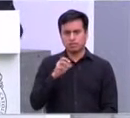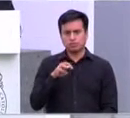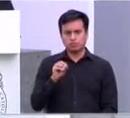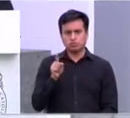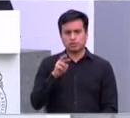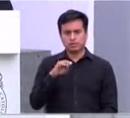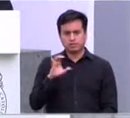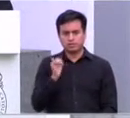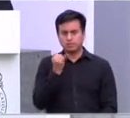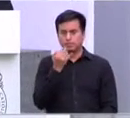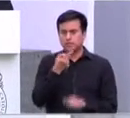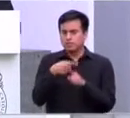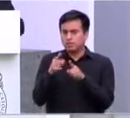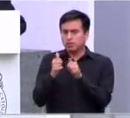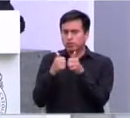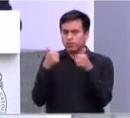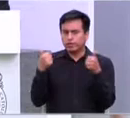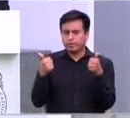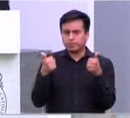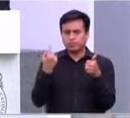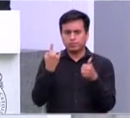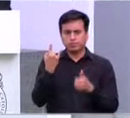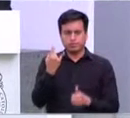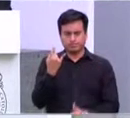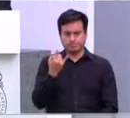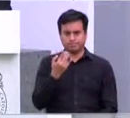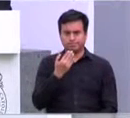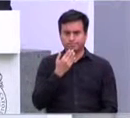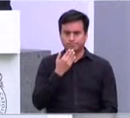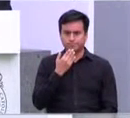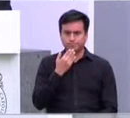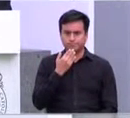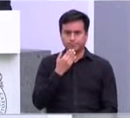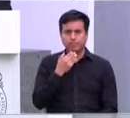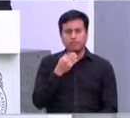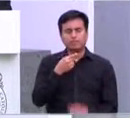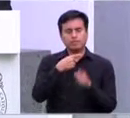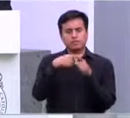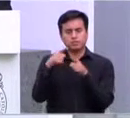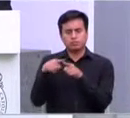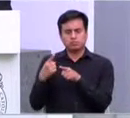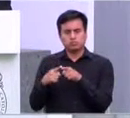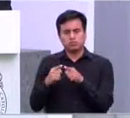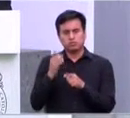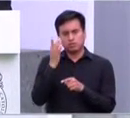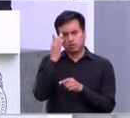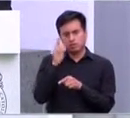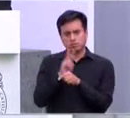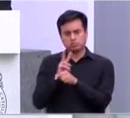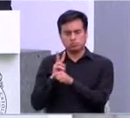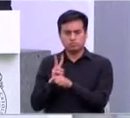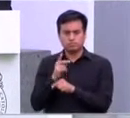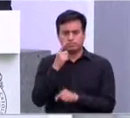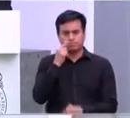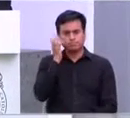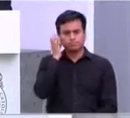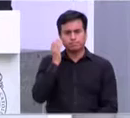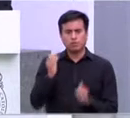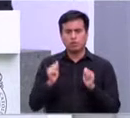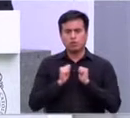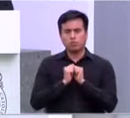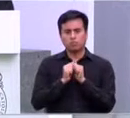a todas las autoridades de la universidad a los distinguidos académicos y académicas que nos